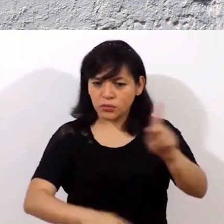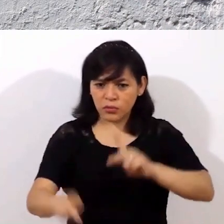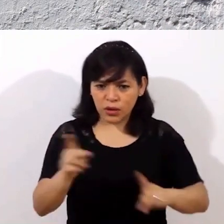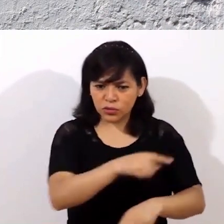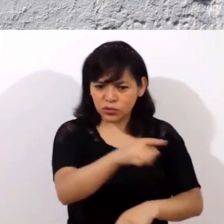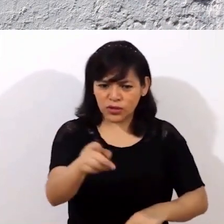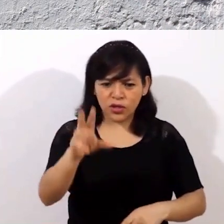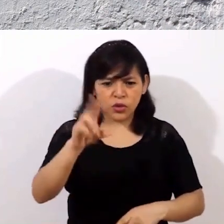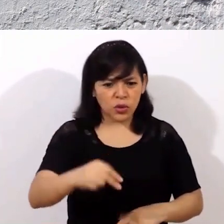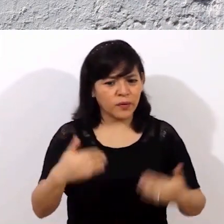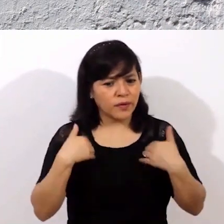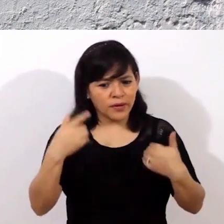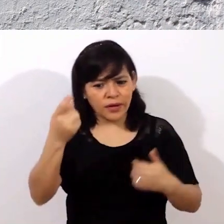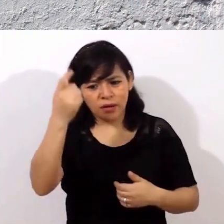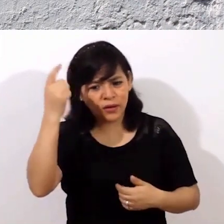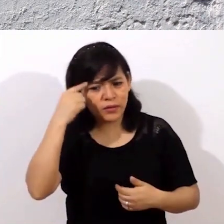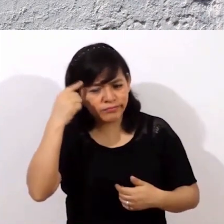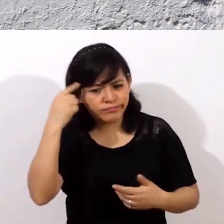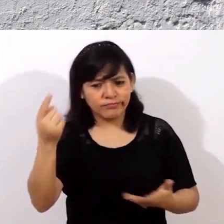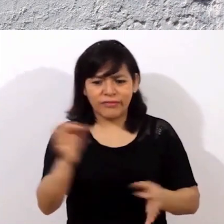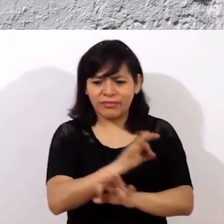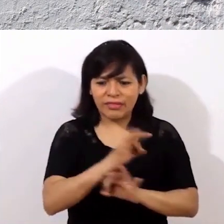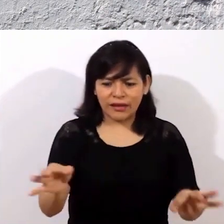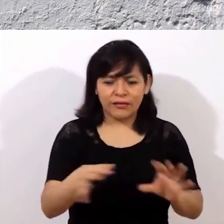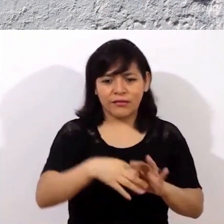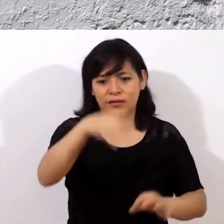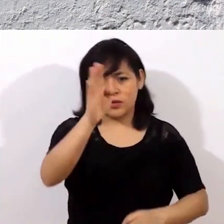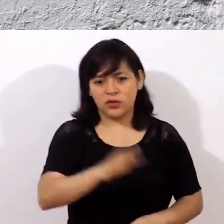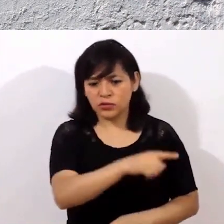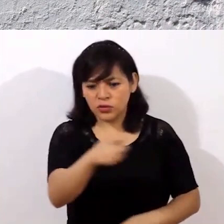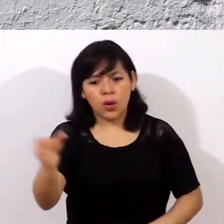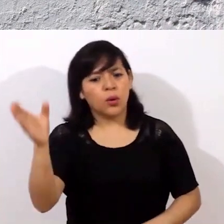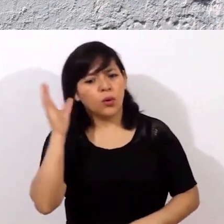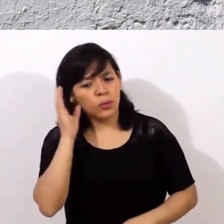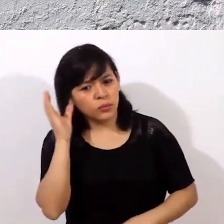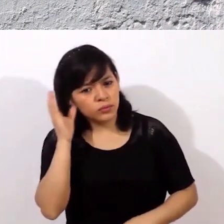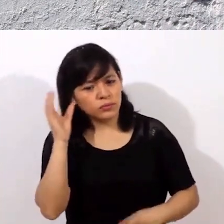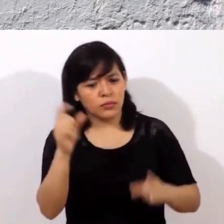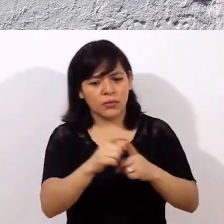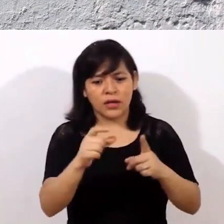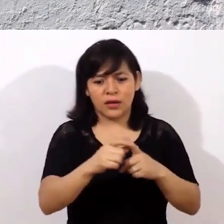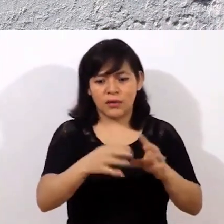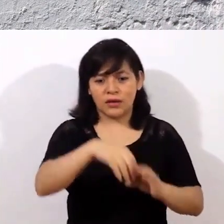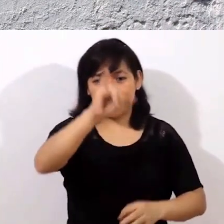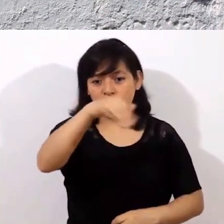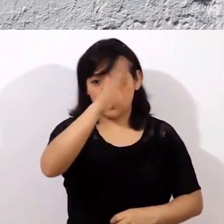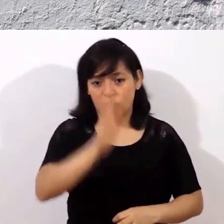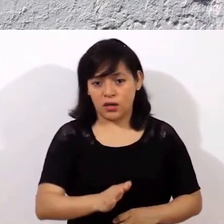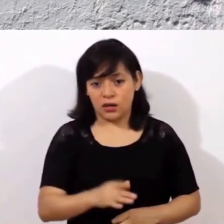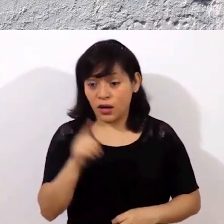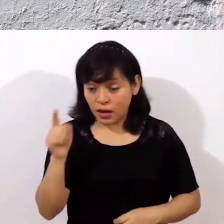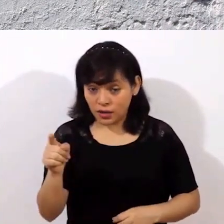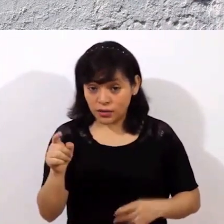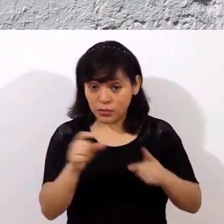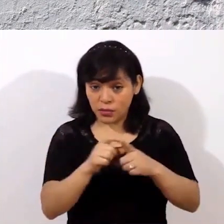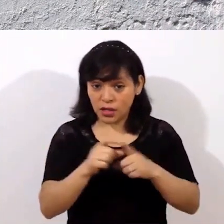ningún tipo de conocimiento de Dios. Oíd palabra de Jehová. Ya esta es una forma en la que varios